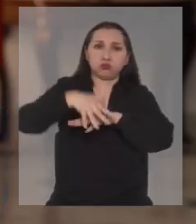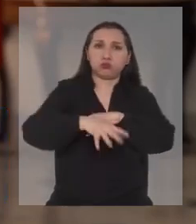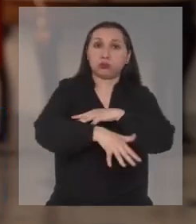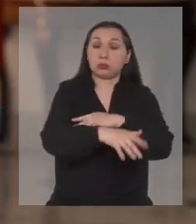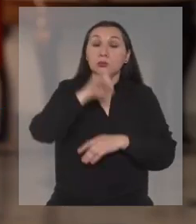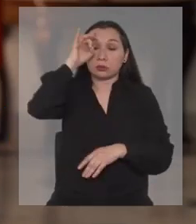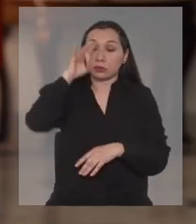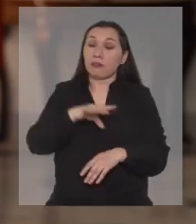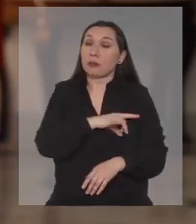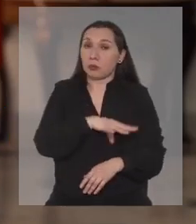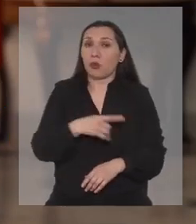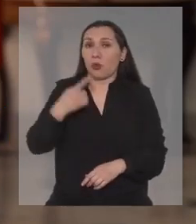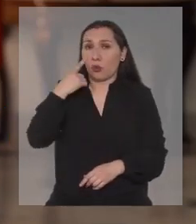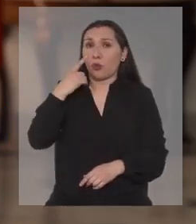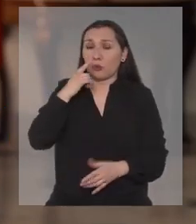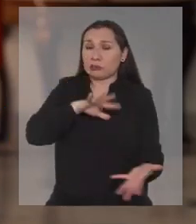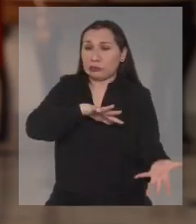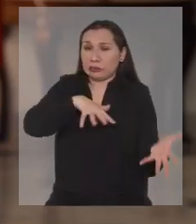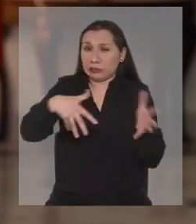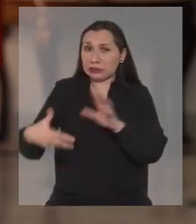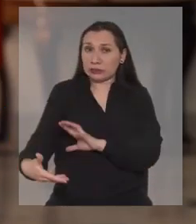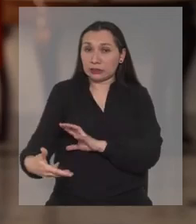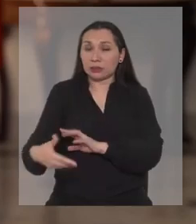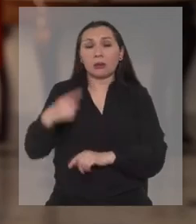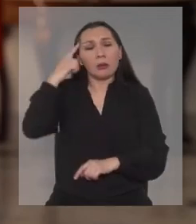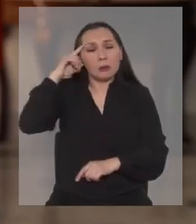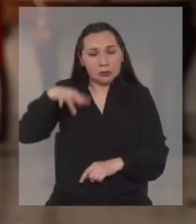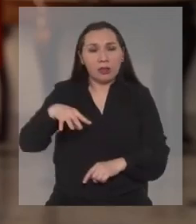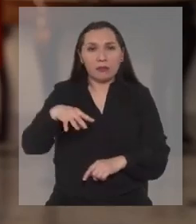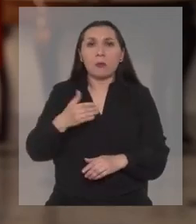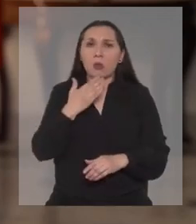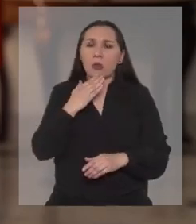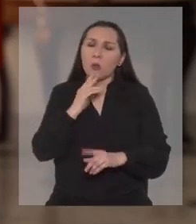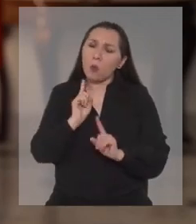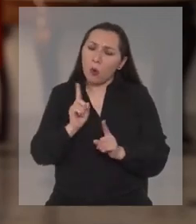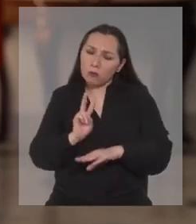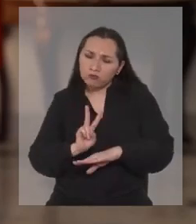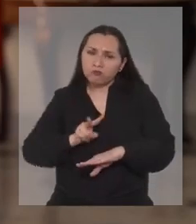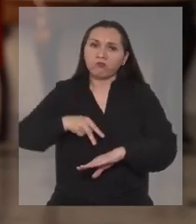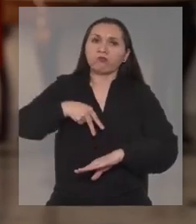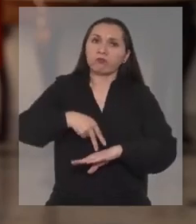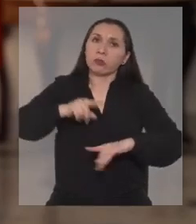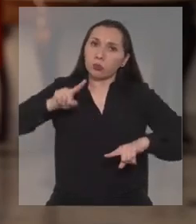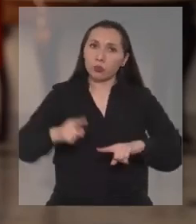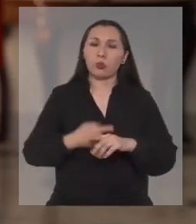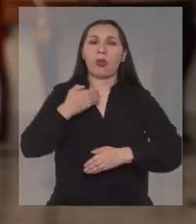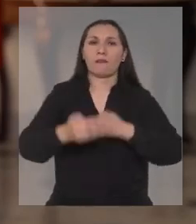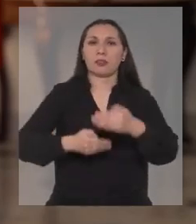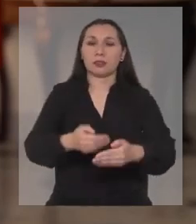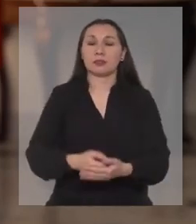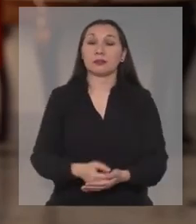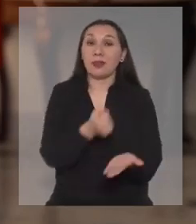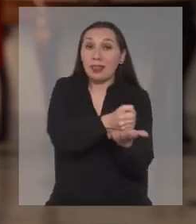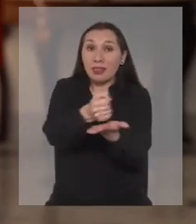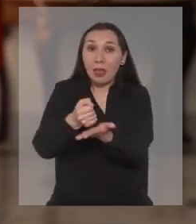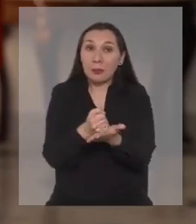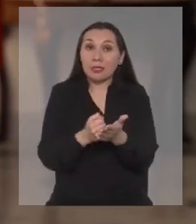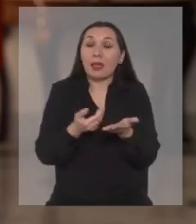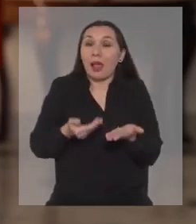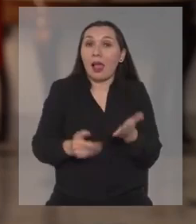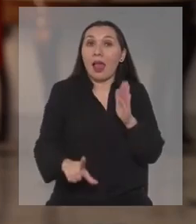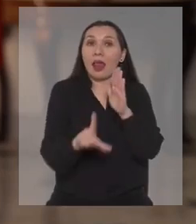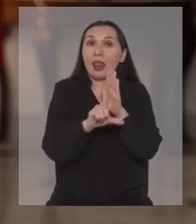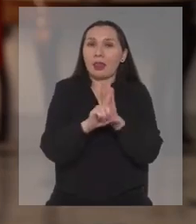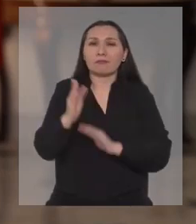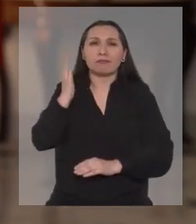Chile sabemos lo que son los desastres Pero sabemos también ponernos de pie la termita de